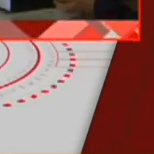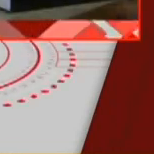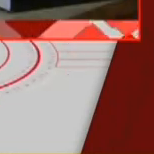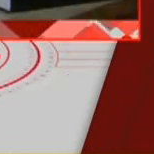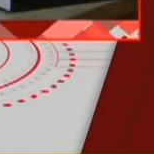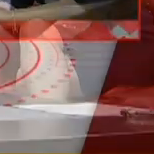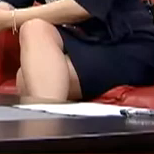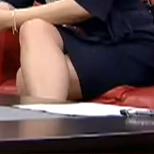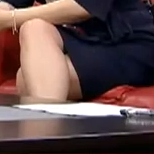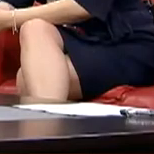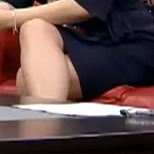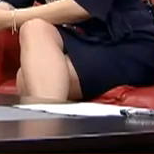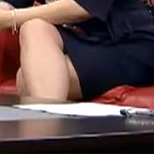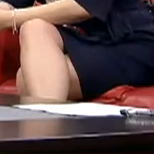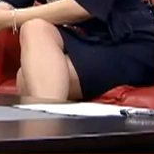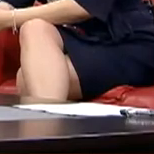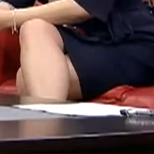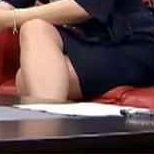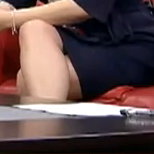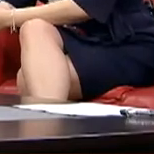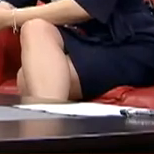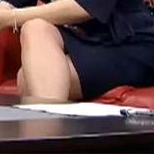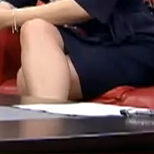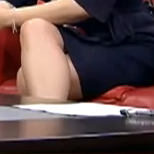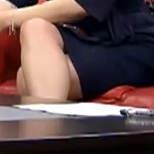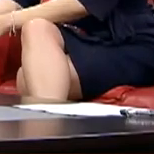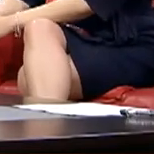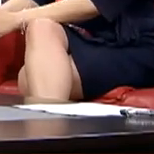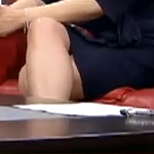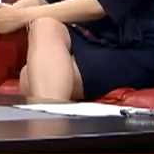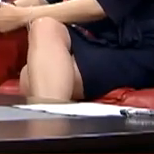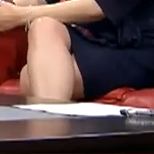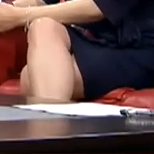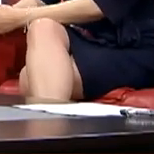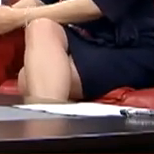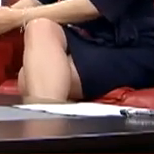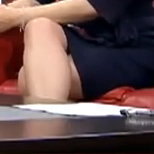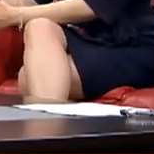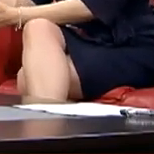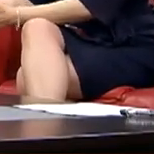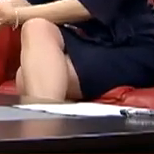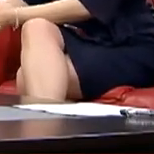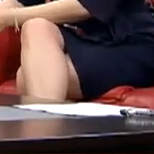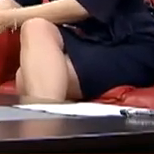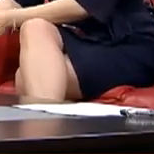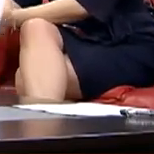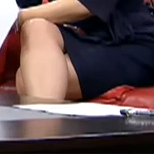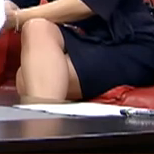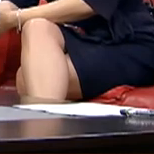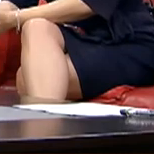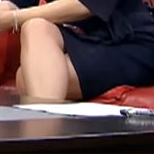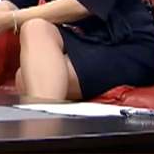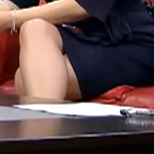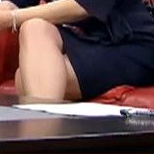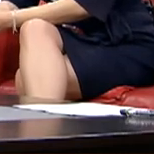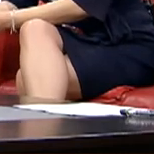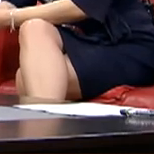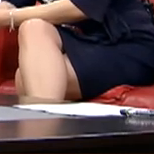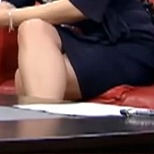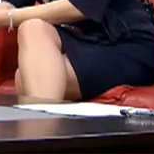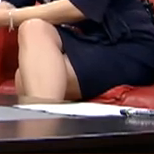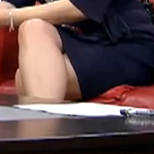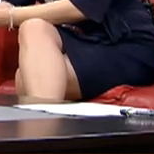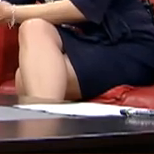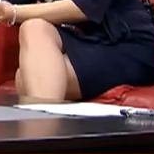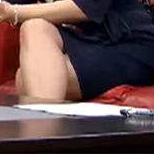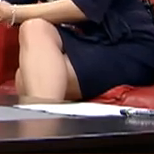pues algo inagotable lo que se puede encontrar ahí en este Archivo General de la Nación. Doctora, ¿qué otro tipo de actividades? Porque comentaba Omar que